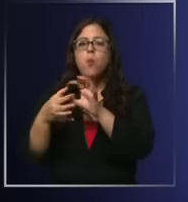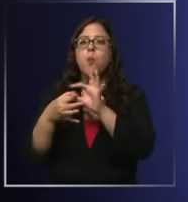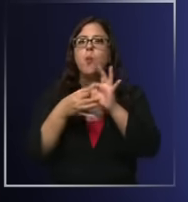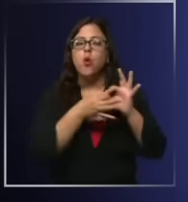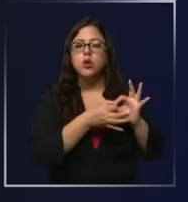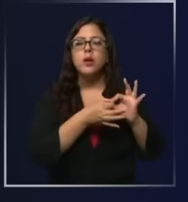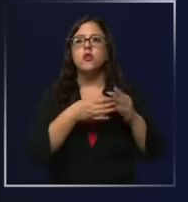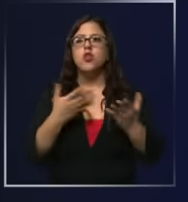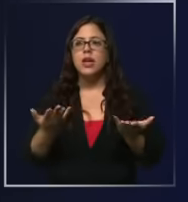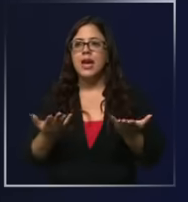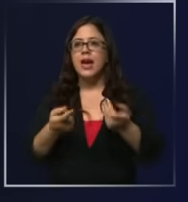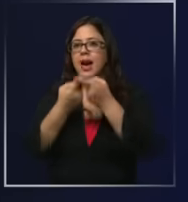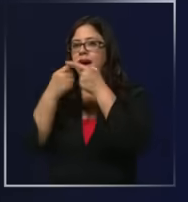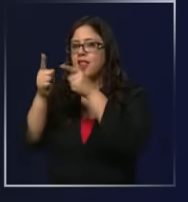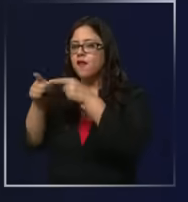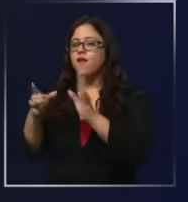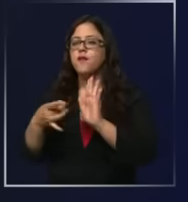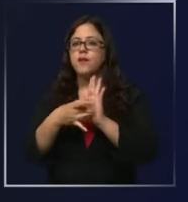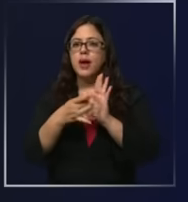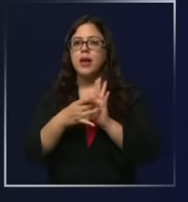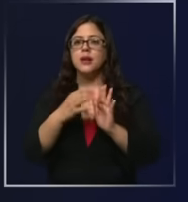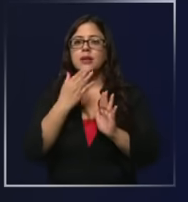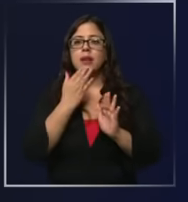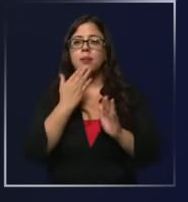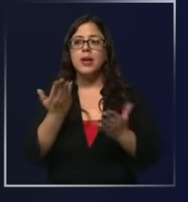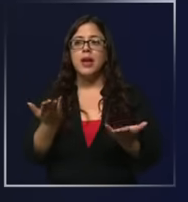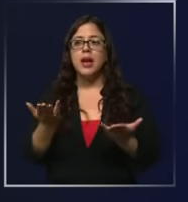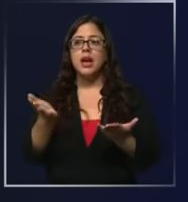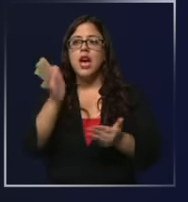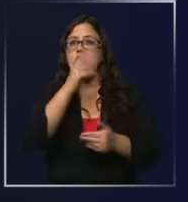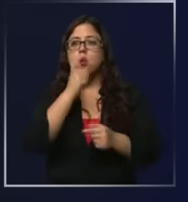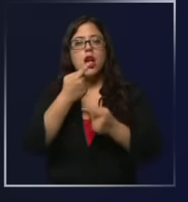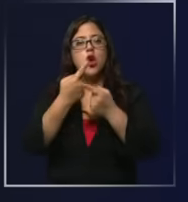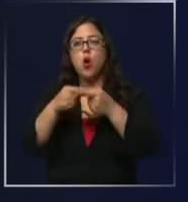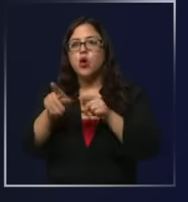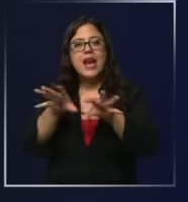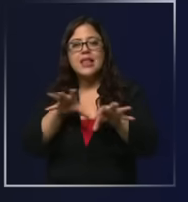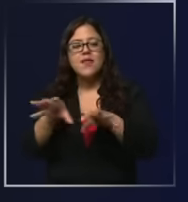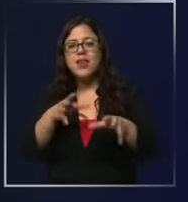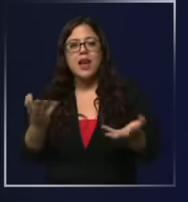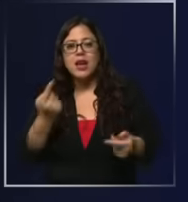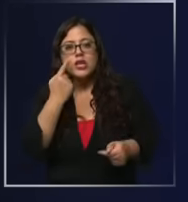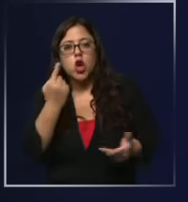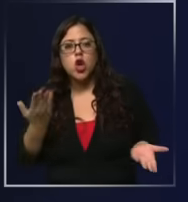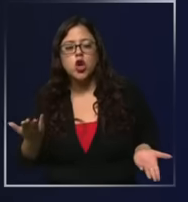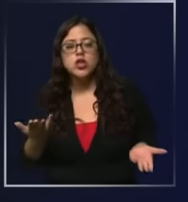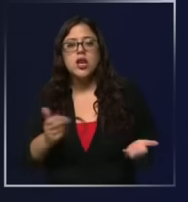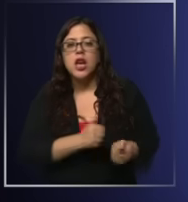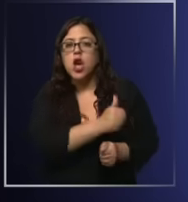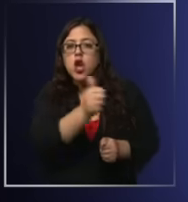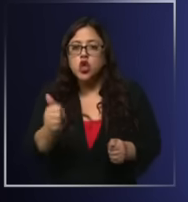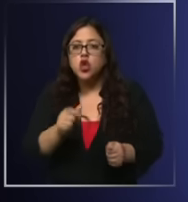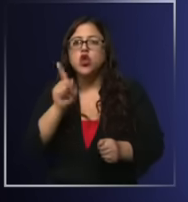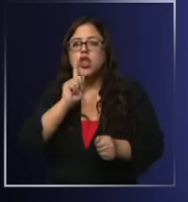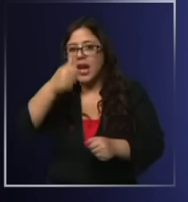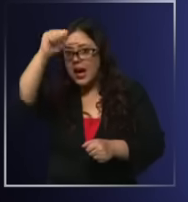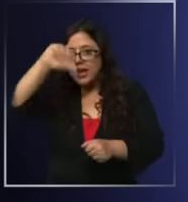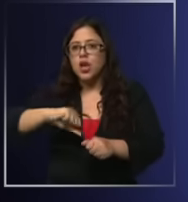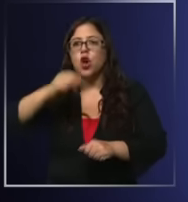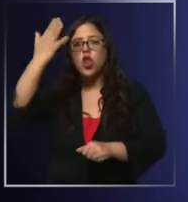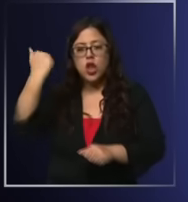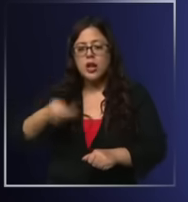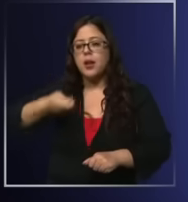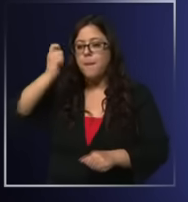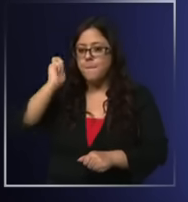dedica a distintos tipos de delitos y porque no tiene otra actividad conocida. Estas personas, todos tienen condenas anteriores, han sido